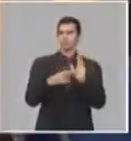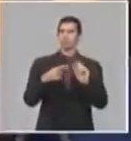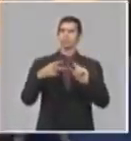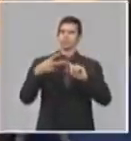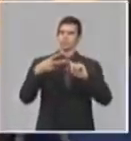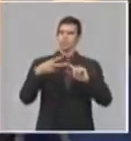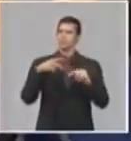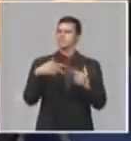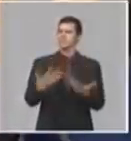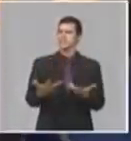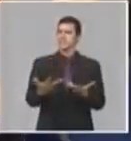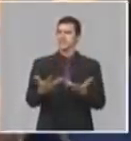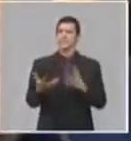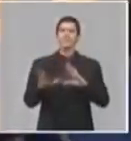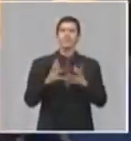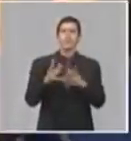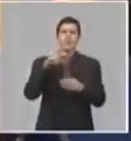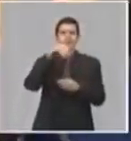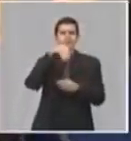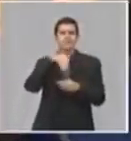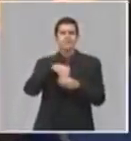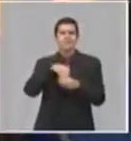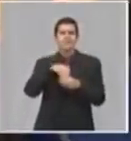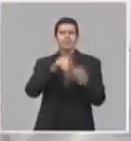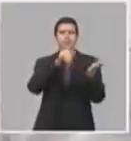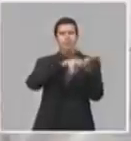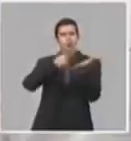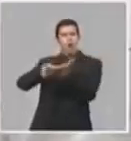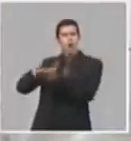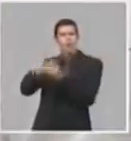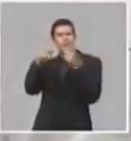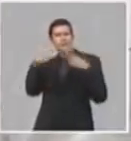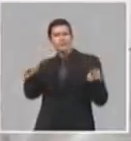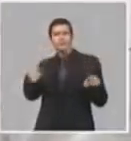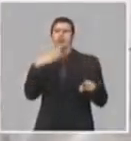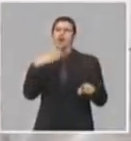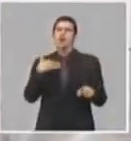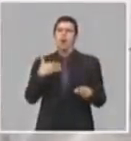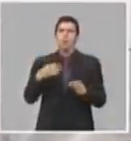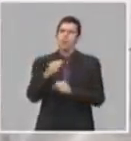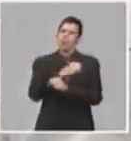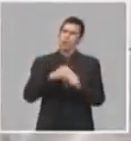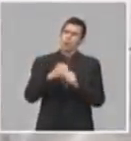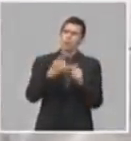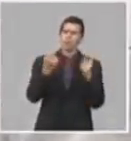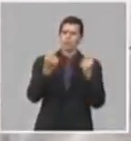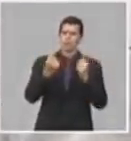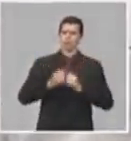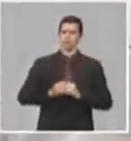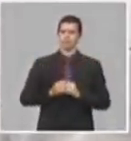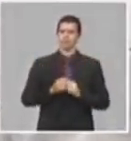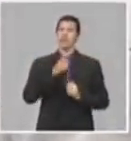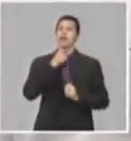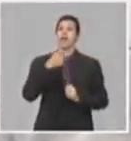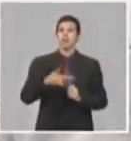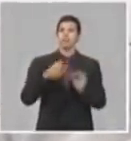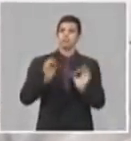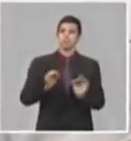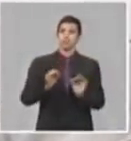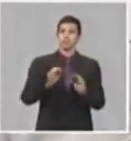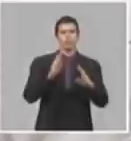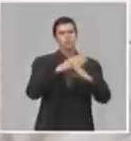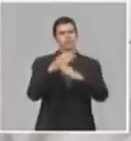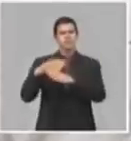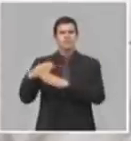fomentar, propiciar una mayor demanda interna en el país. Dentro de eso, el comercio interior en toda su